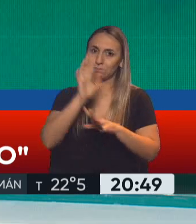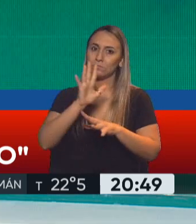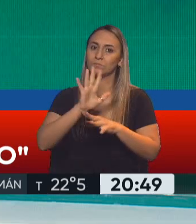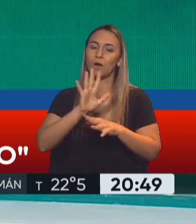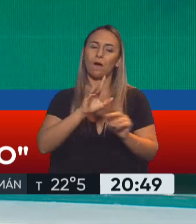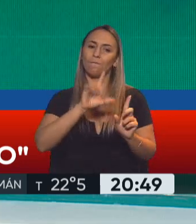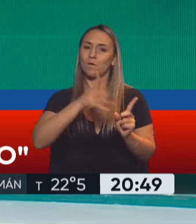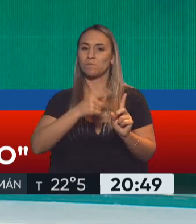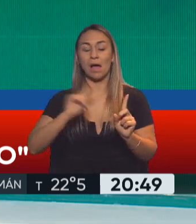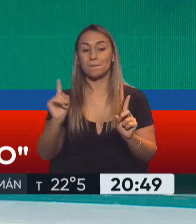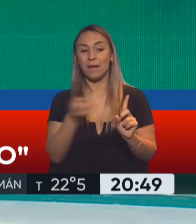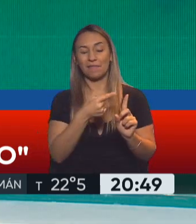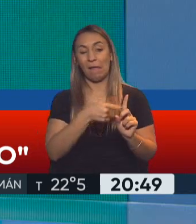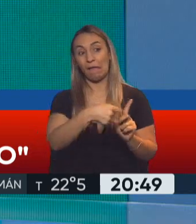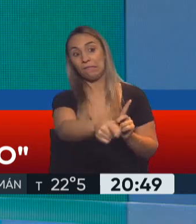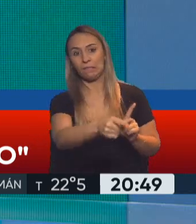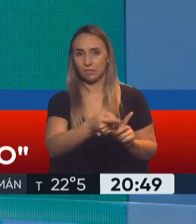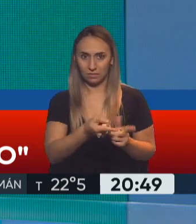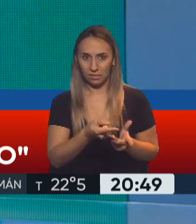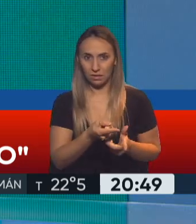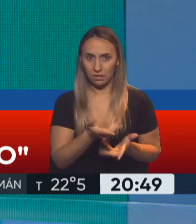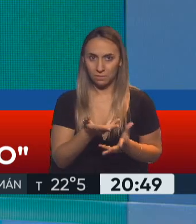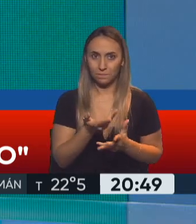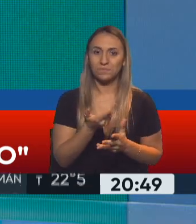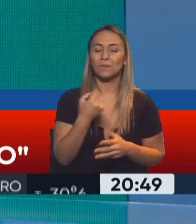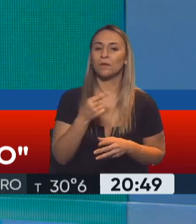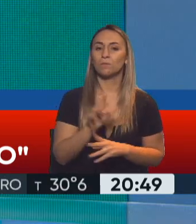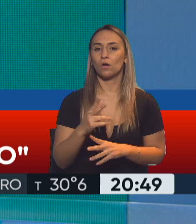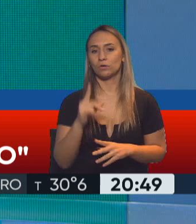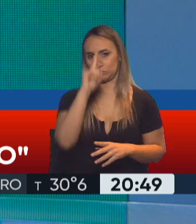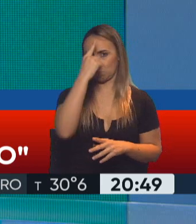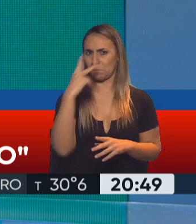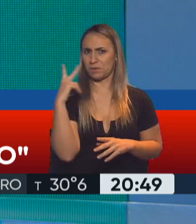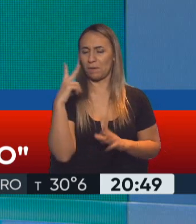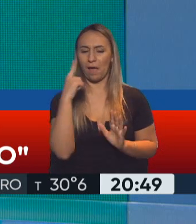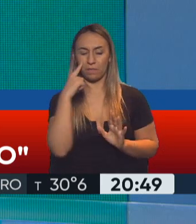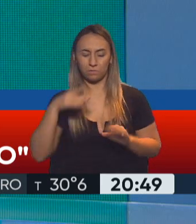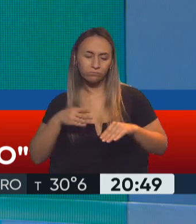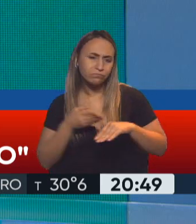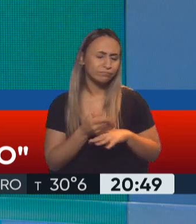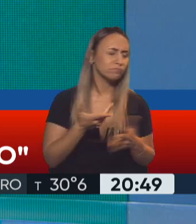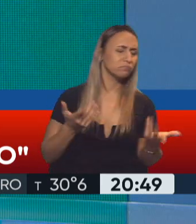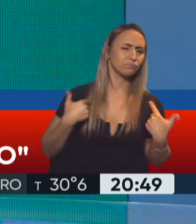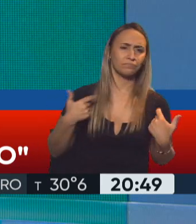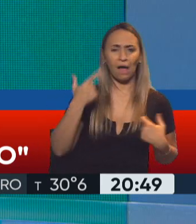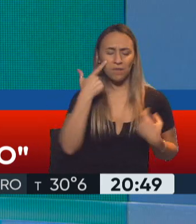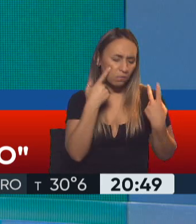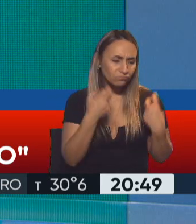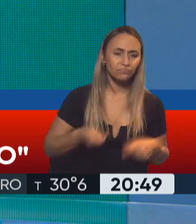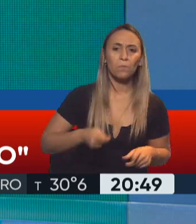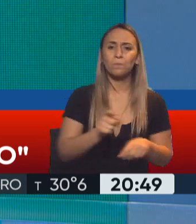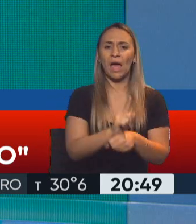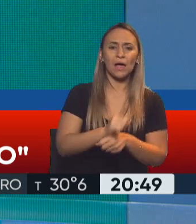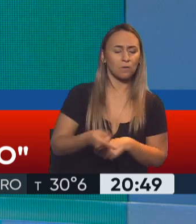siempre intervenía de manera privada es decir lo que pasa que lamentablemente la familia yo pienso las